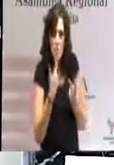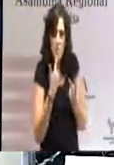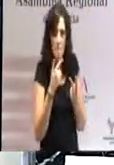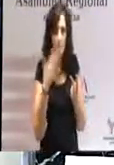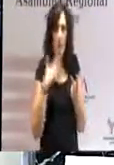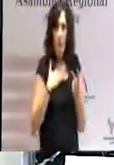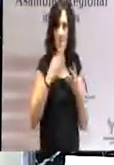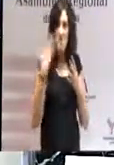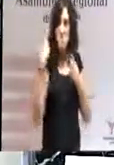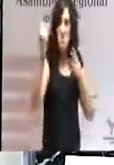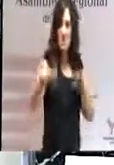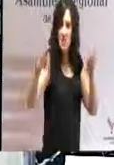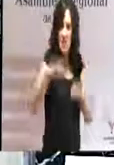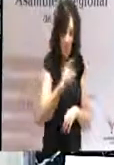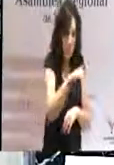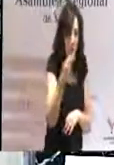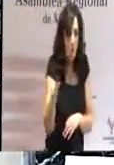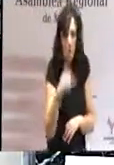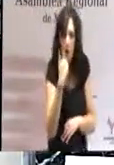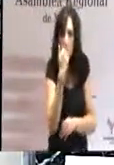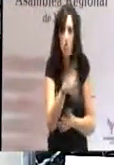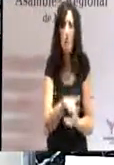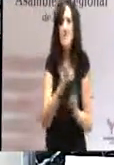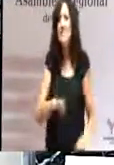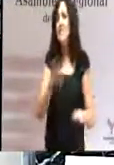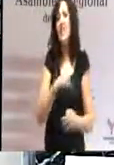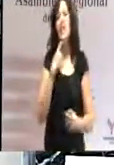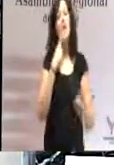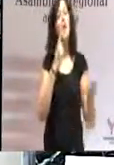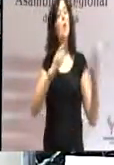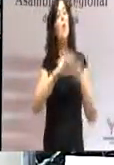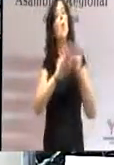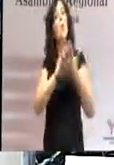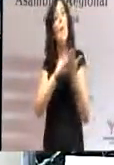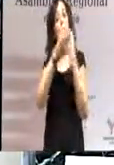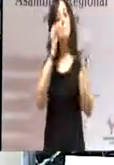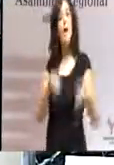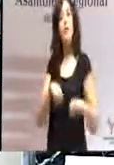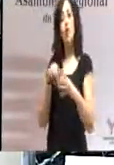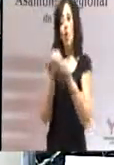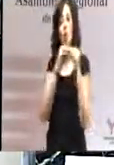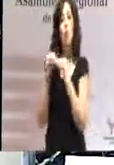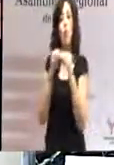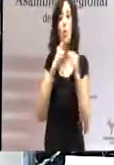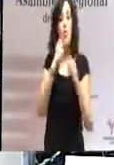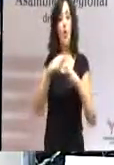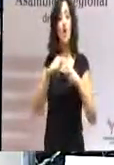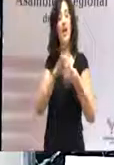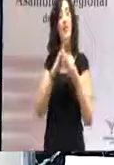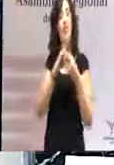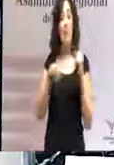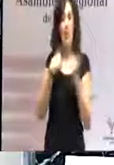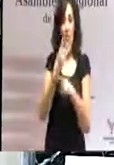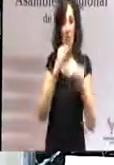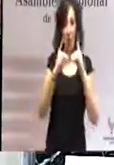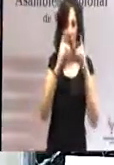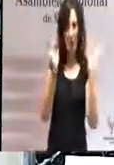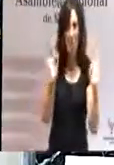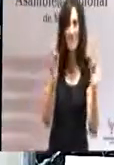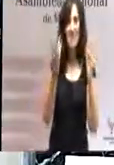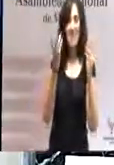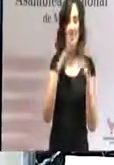con ustedes tampoco. Se venden pactos, se vende consenso, se venden políticas de unidad, pero luego no se dialoga, no se consensúa y